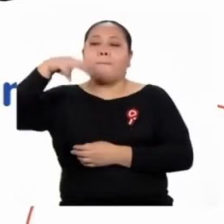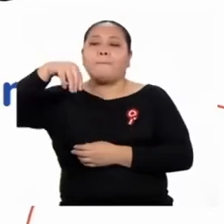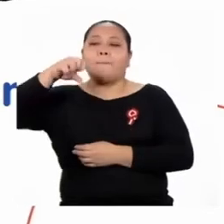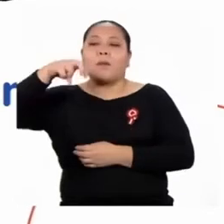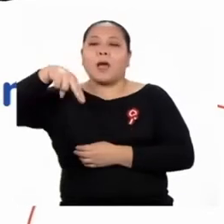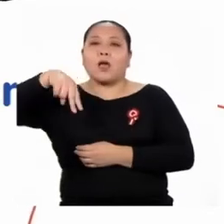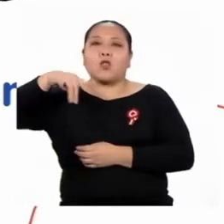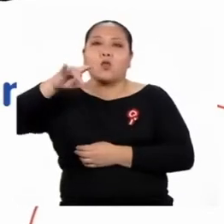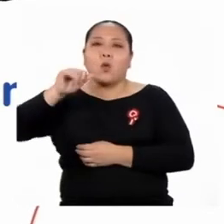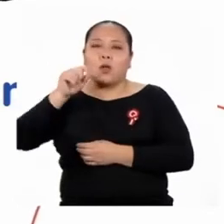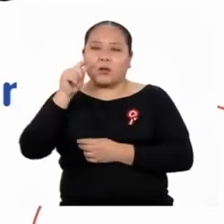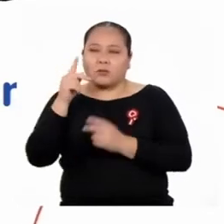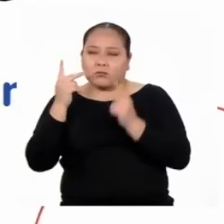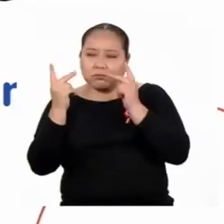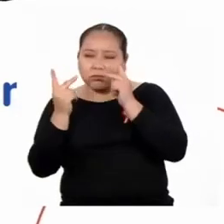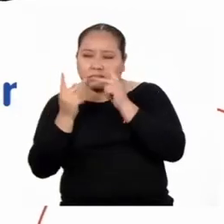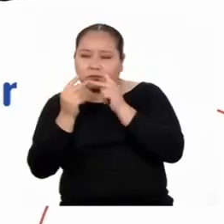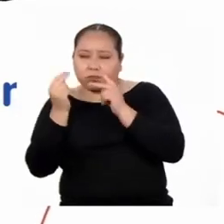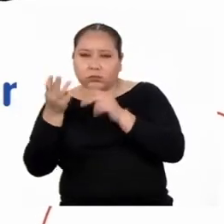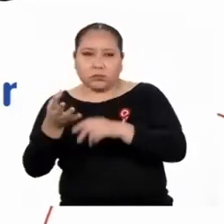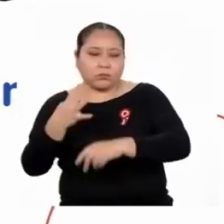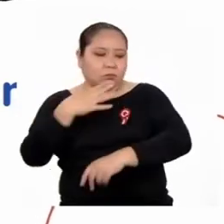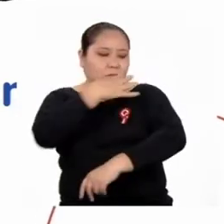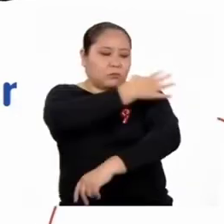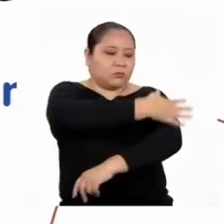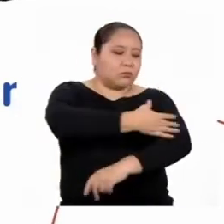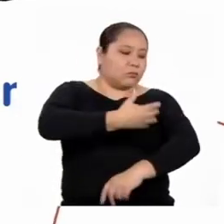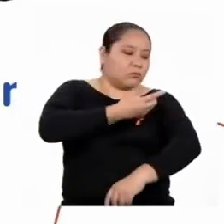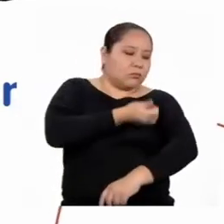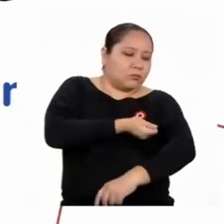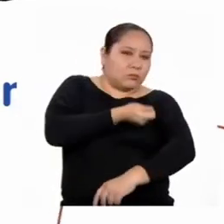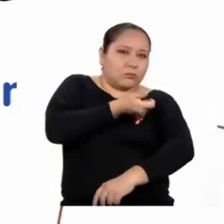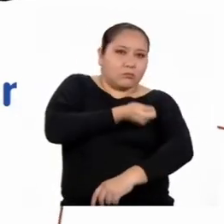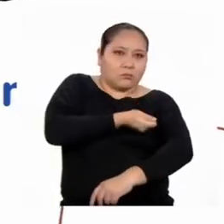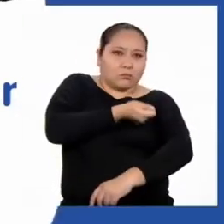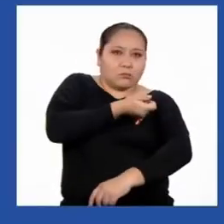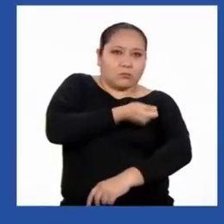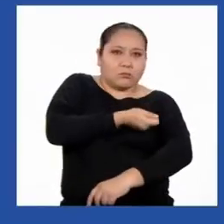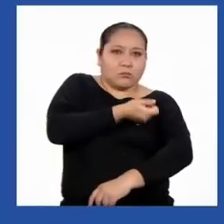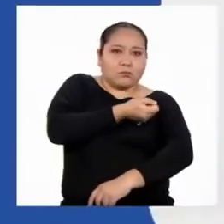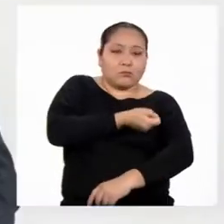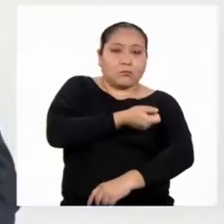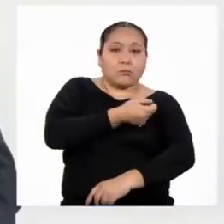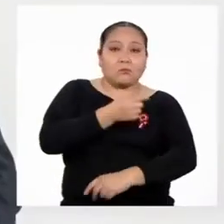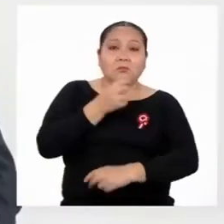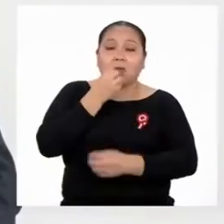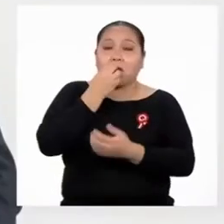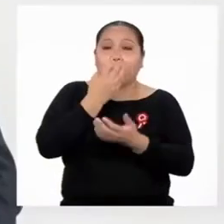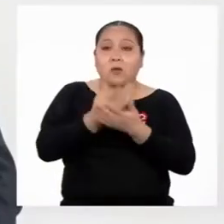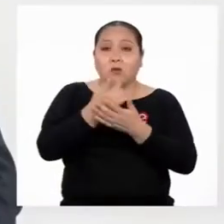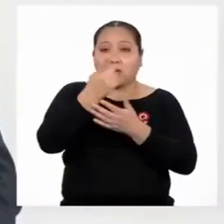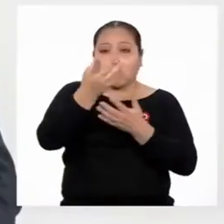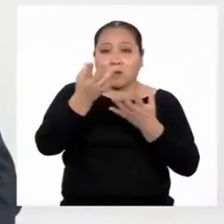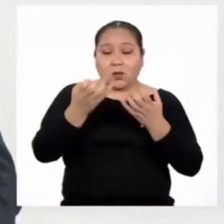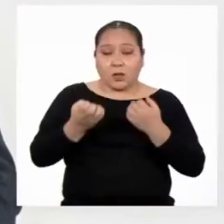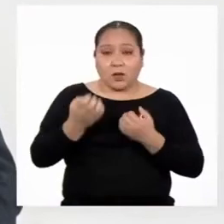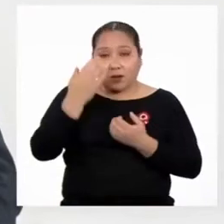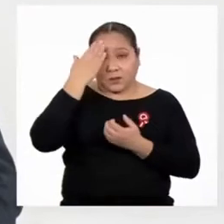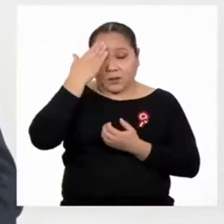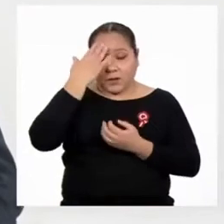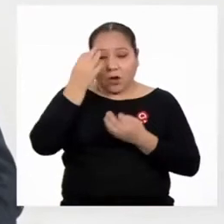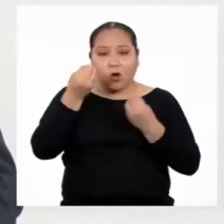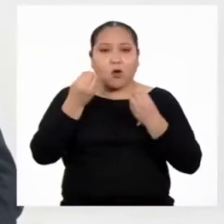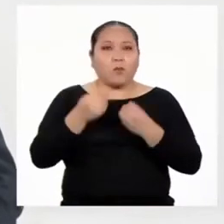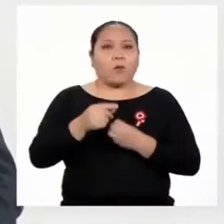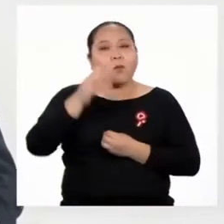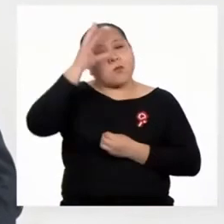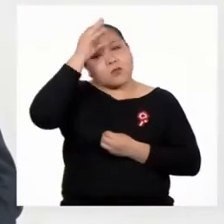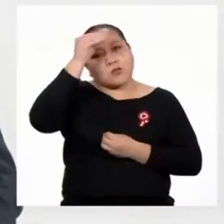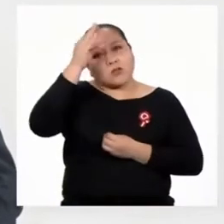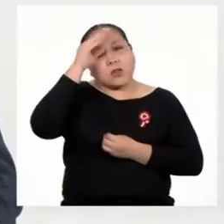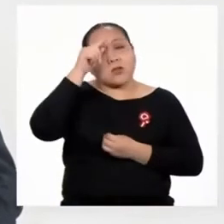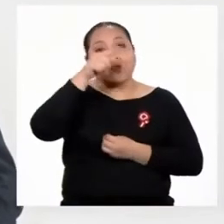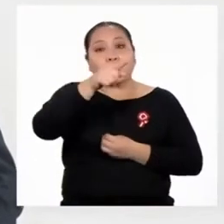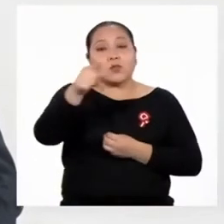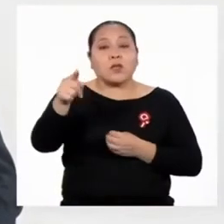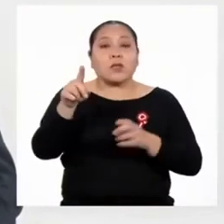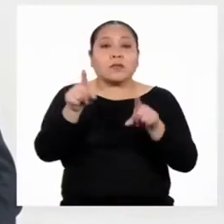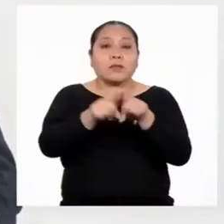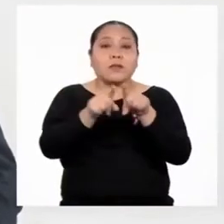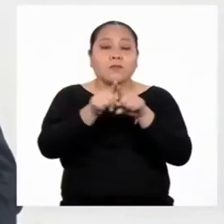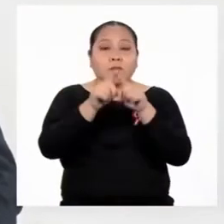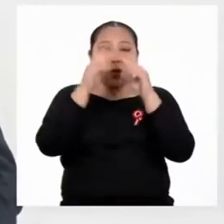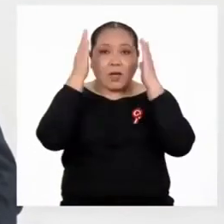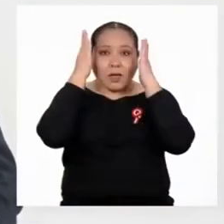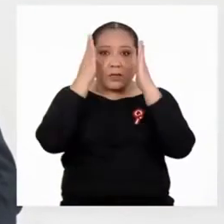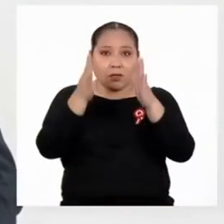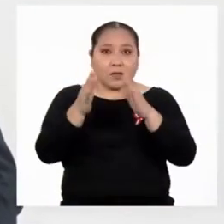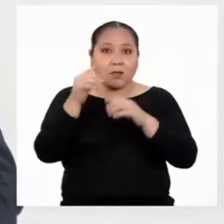poco más preciso. Qué bueno que quieras aprender a medir la presión. Chicas y chicos en casa, ustedes también presten mucha